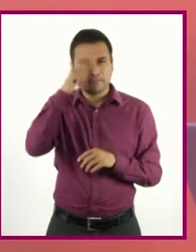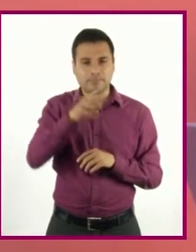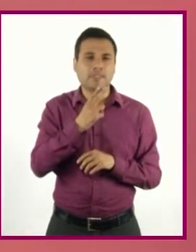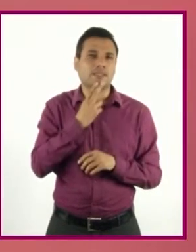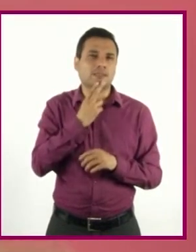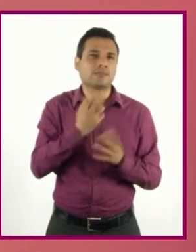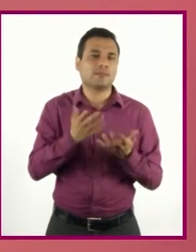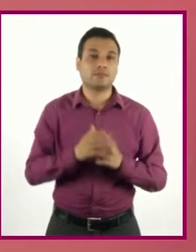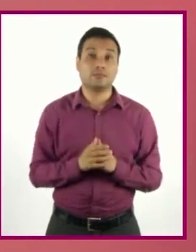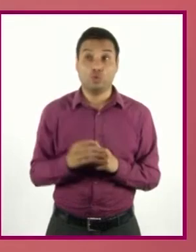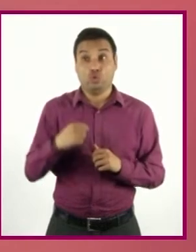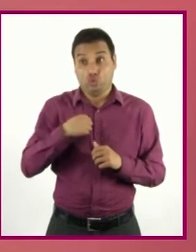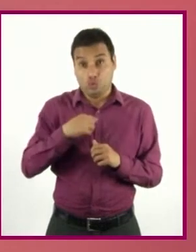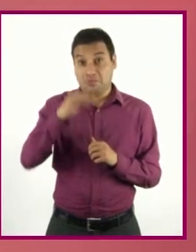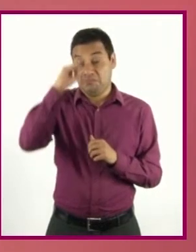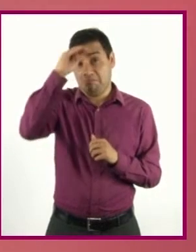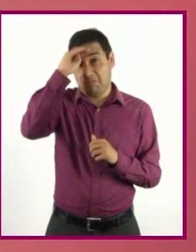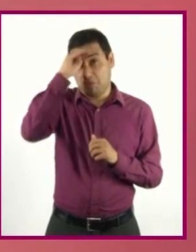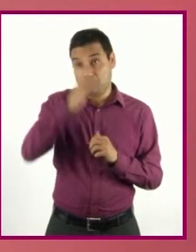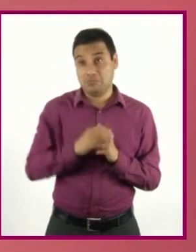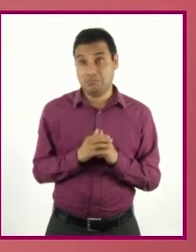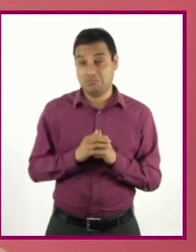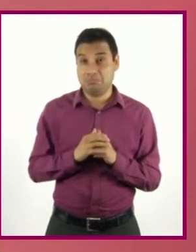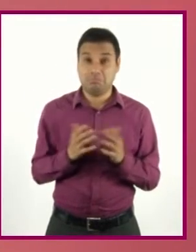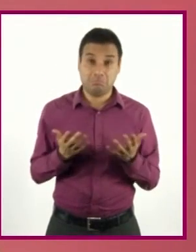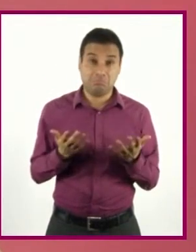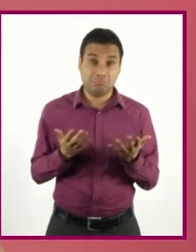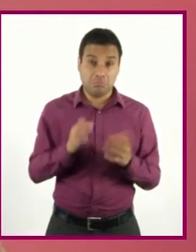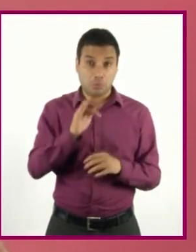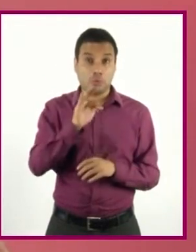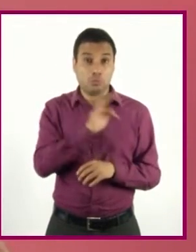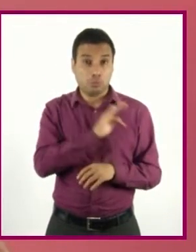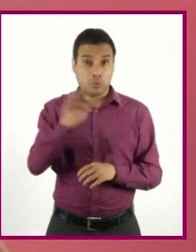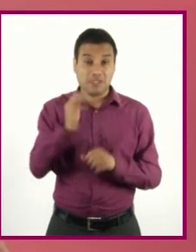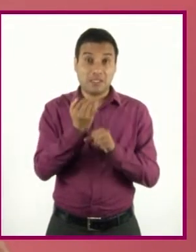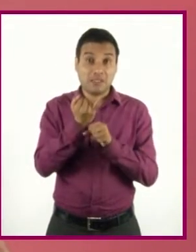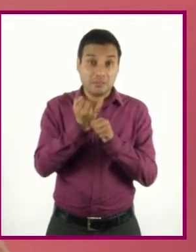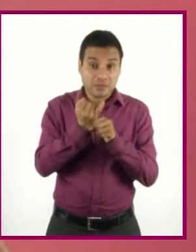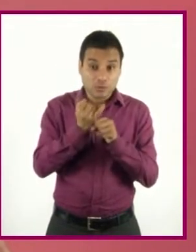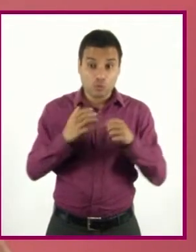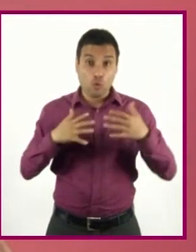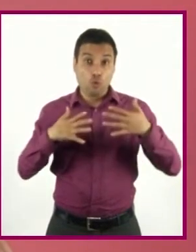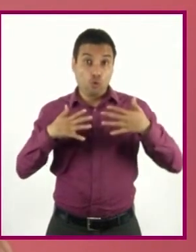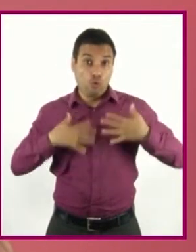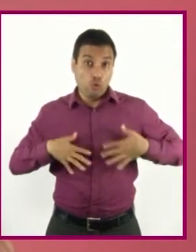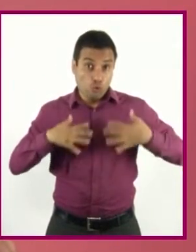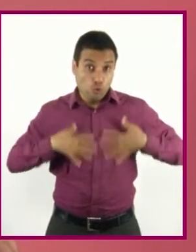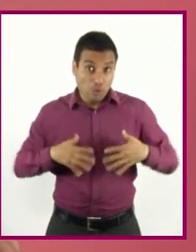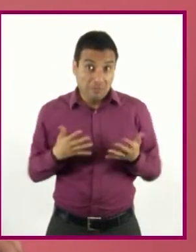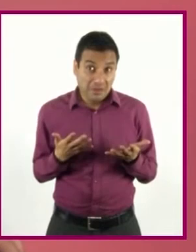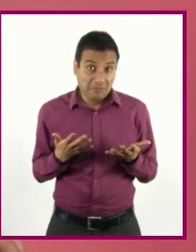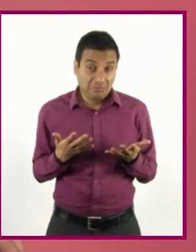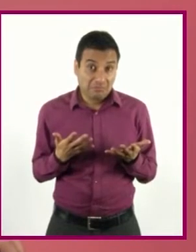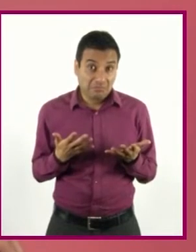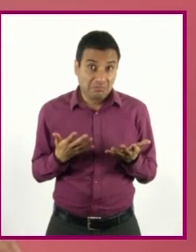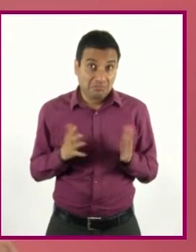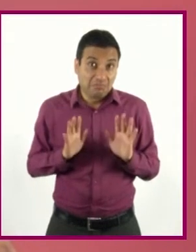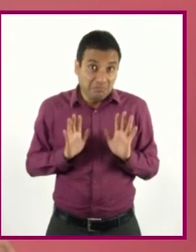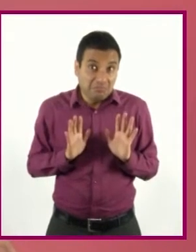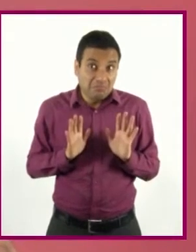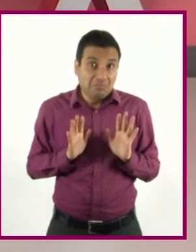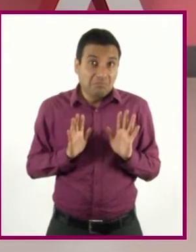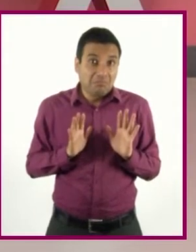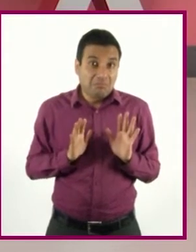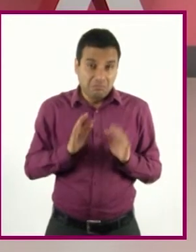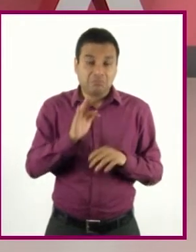entrevista? Yo pensé que podría ser una investigación sobre la ropa que se utiliza en ciertos oficios y su razón de